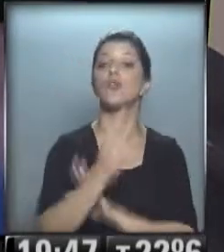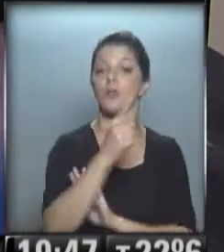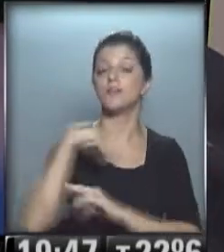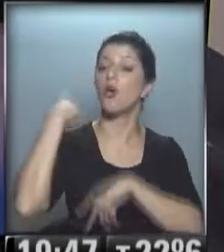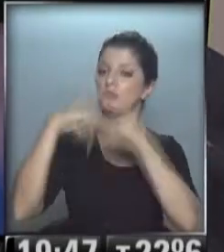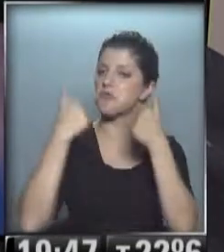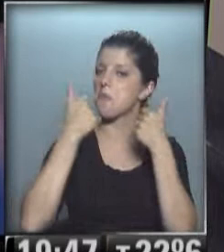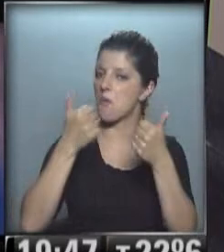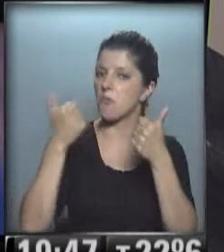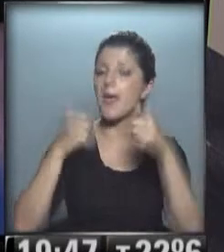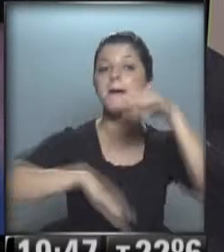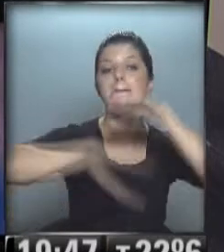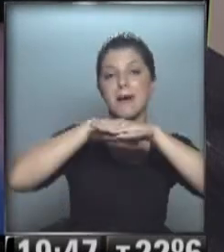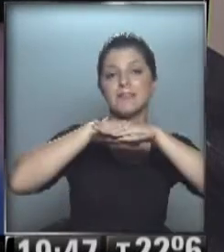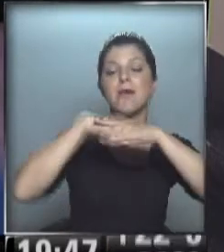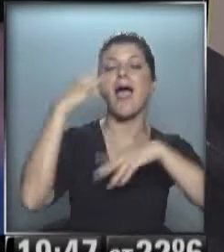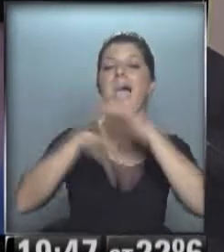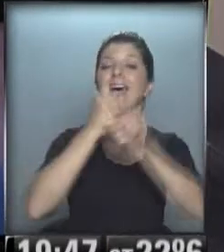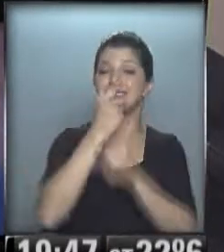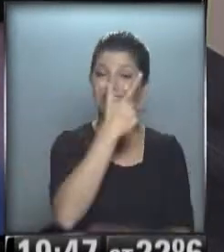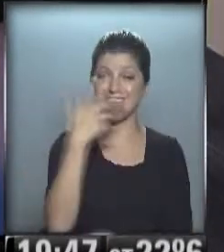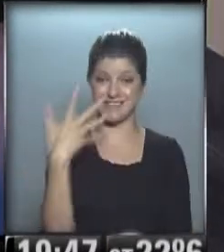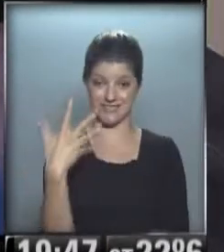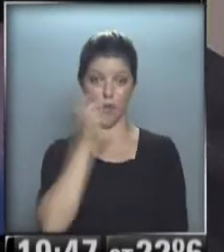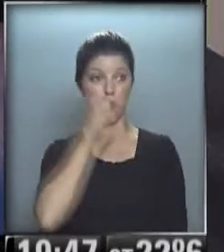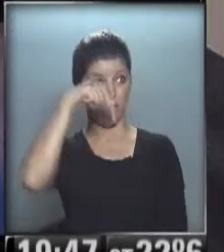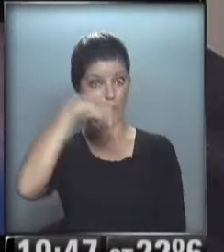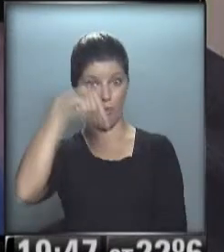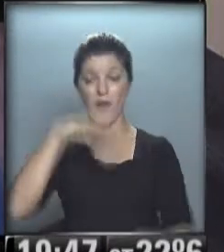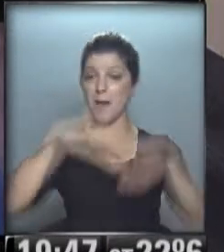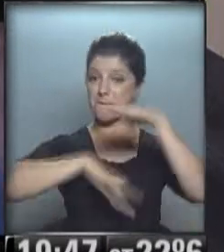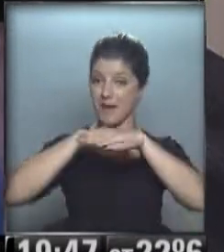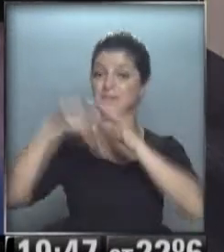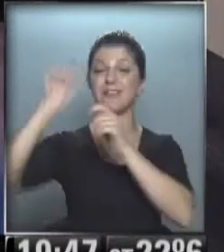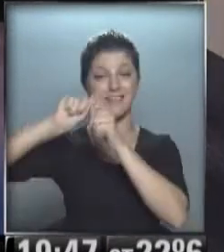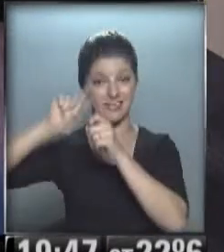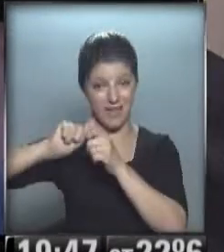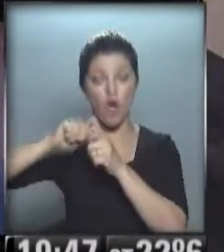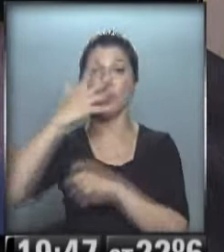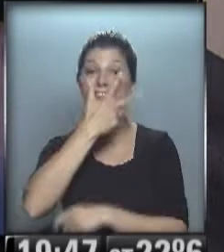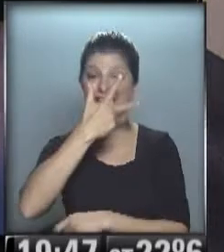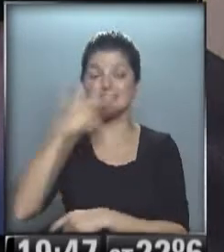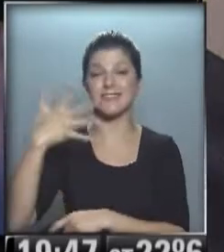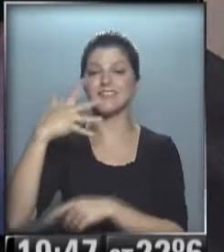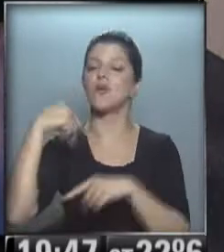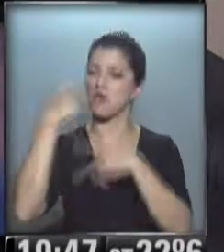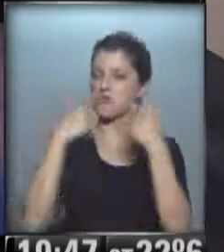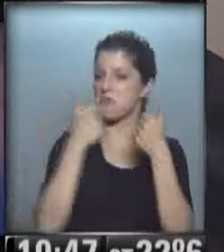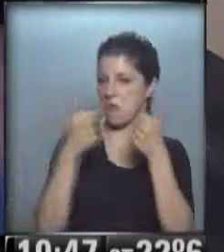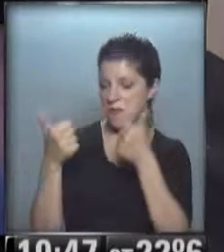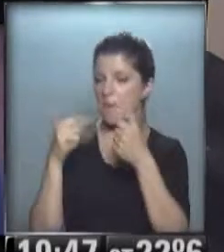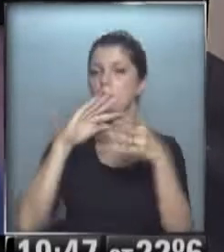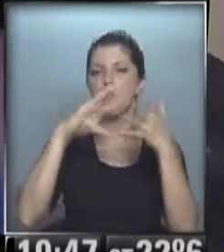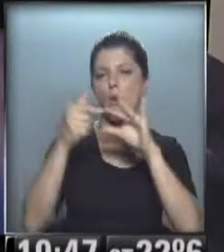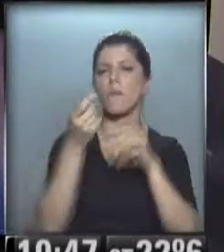seguirá el buen tiempo, allí con máximas de hasta 35 grados como en el día de hoy que se registraron en Santiago del Estero. Sigue el buen tiempo con muy poca nubosidad. Y en el